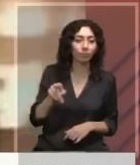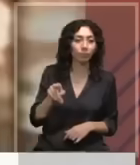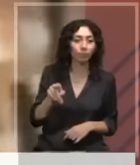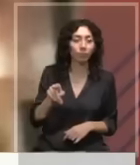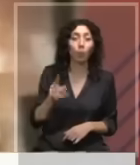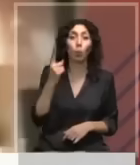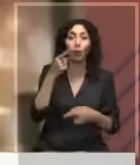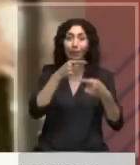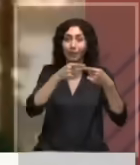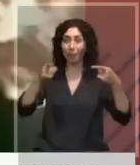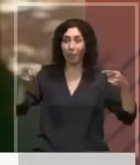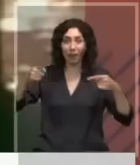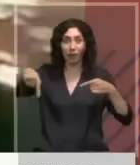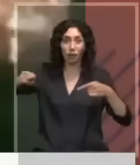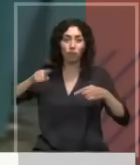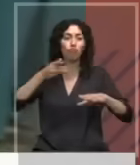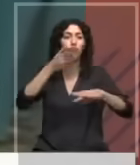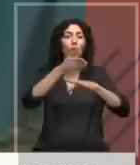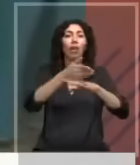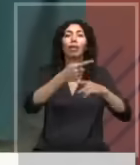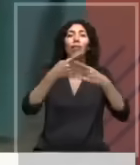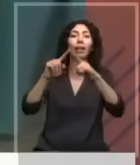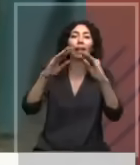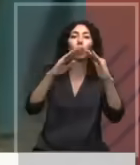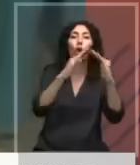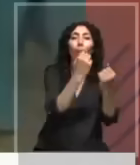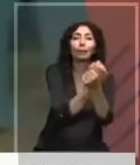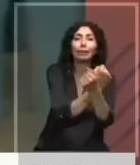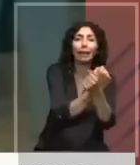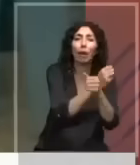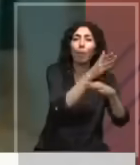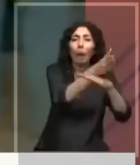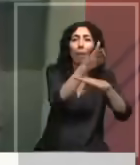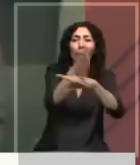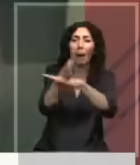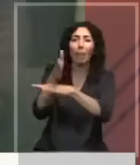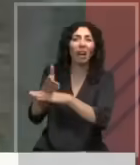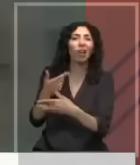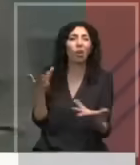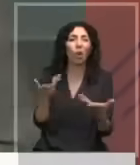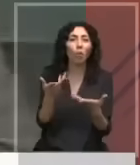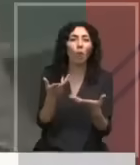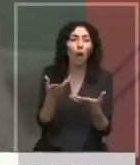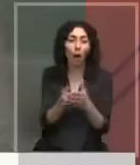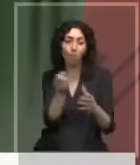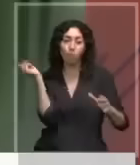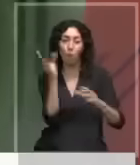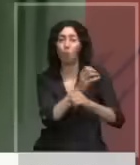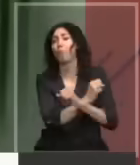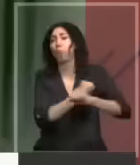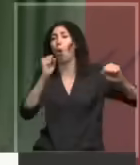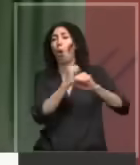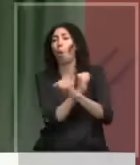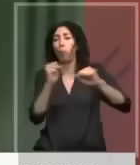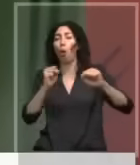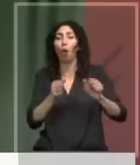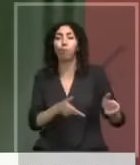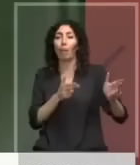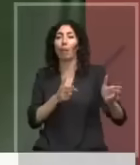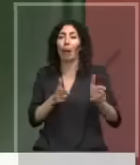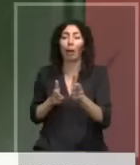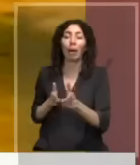atacaron distintas comisarías en el estado de San Pablo. Para eso utilizaron bombas y armamento de guerra. En 7